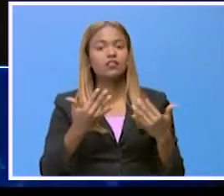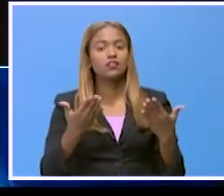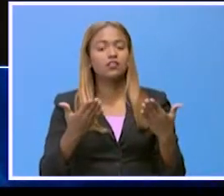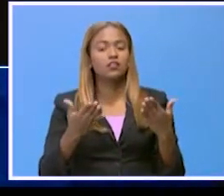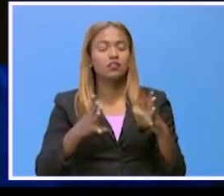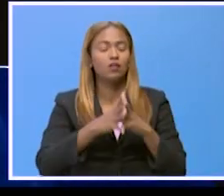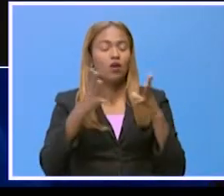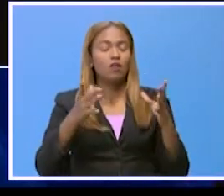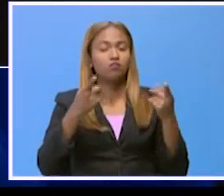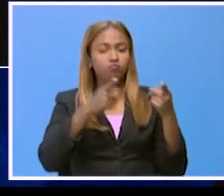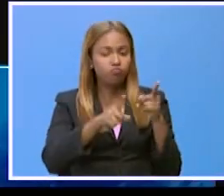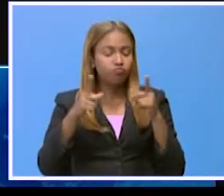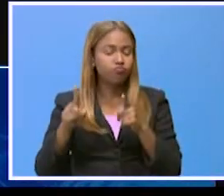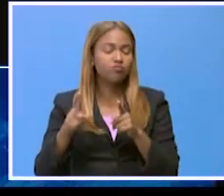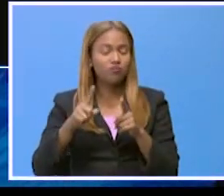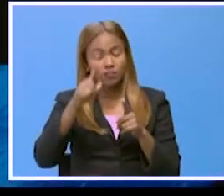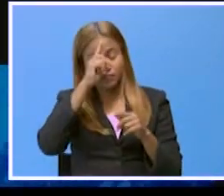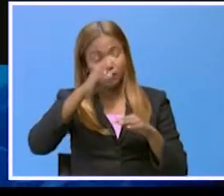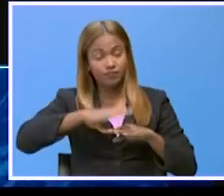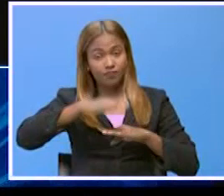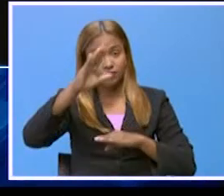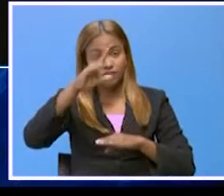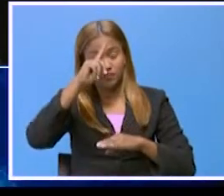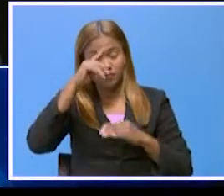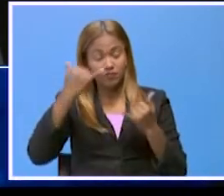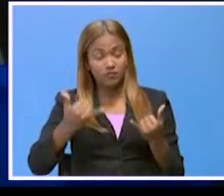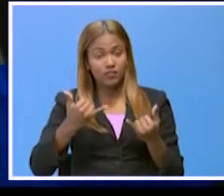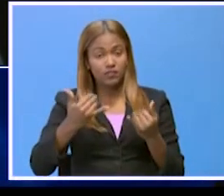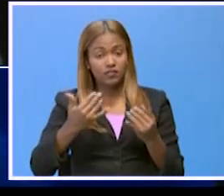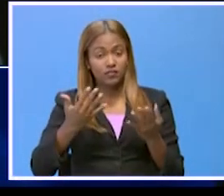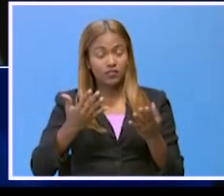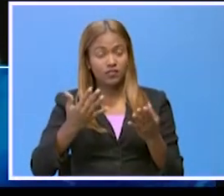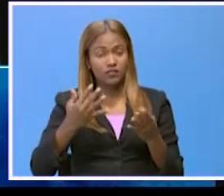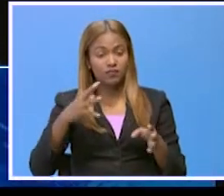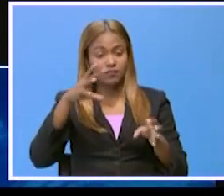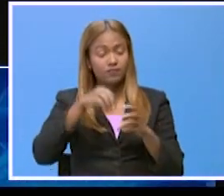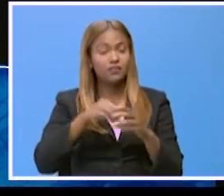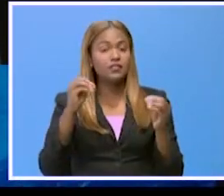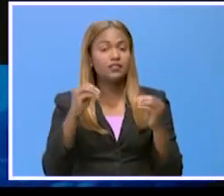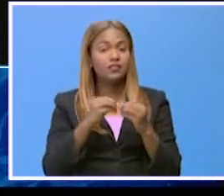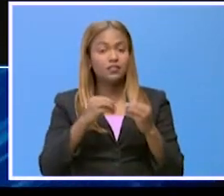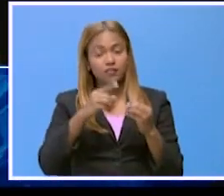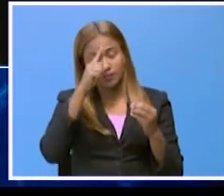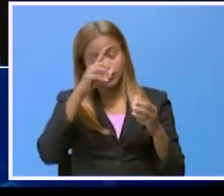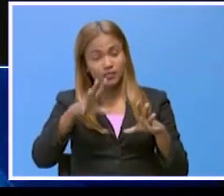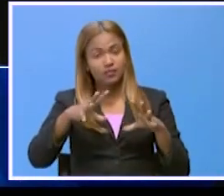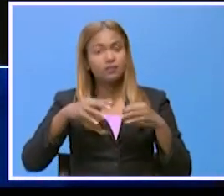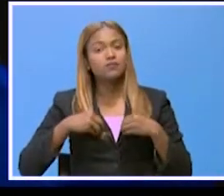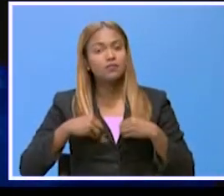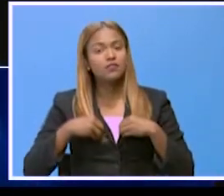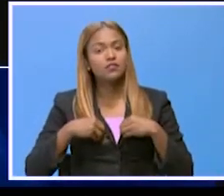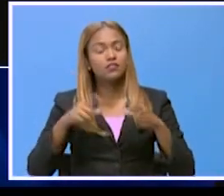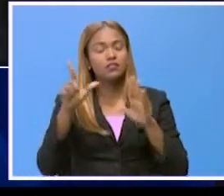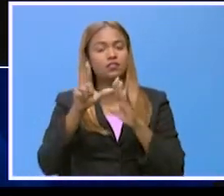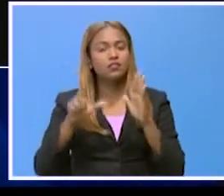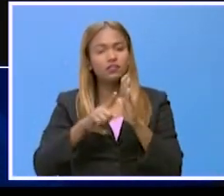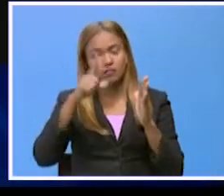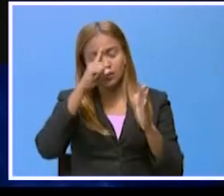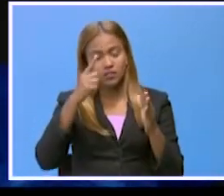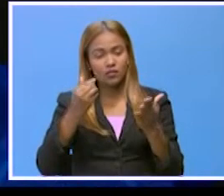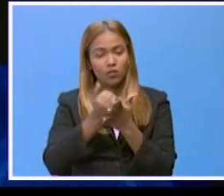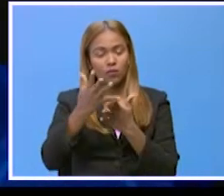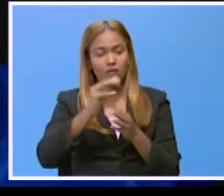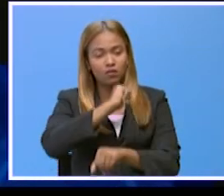significativas que sobrepasan el margen que admite la vez compras y